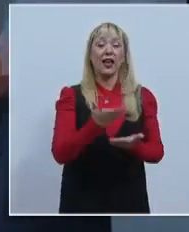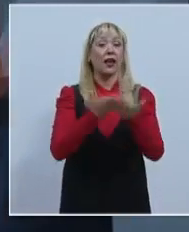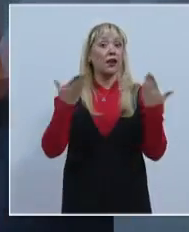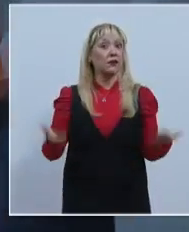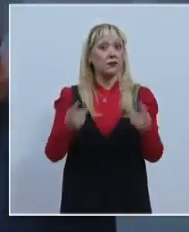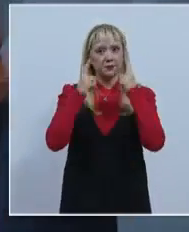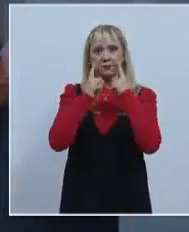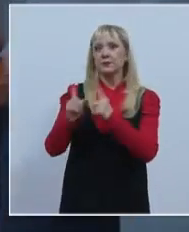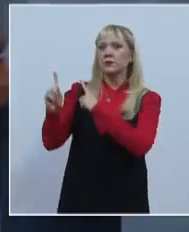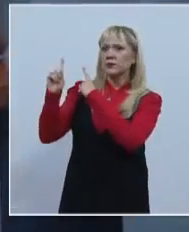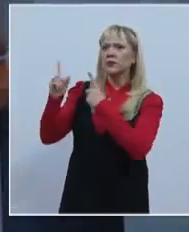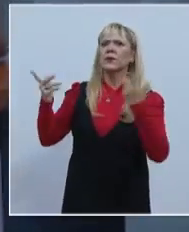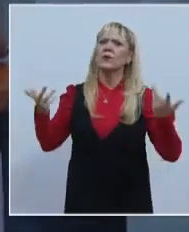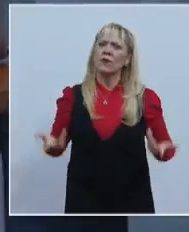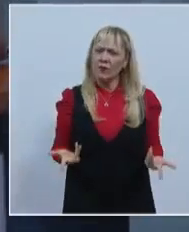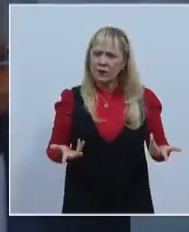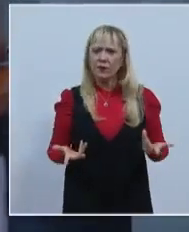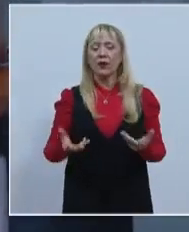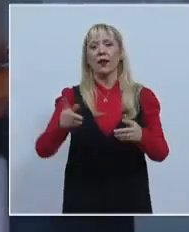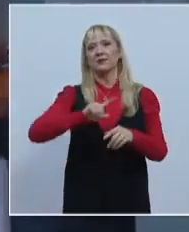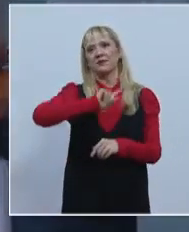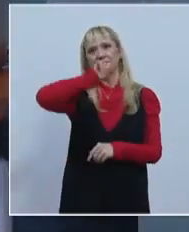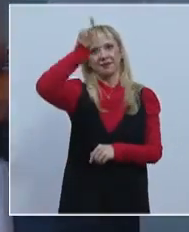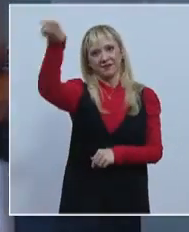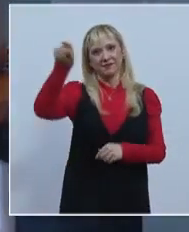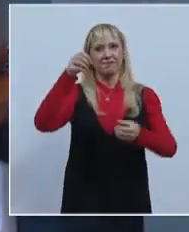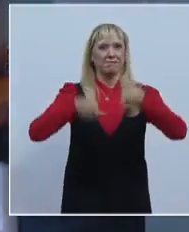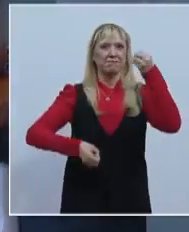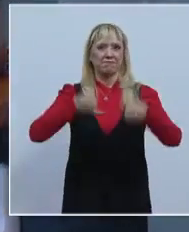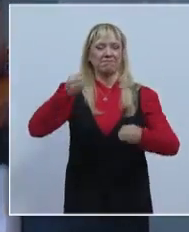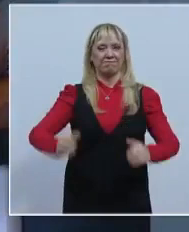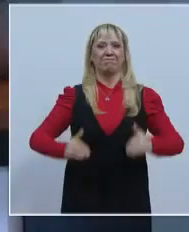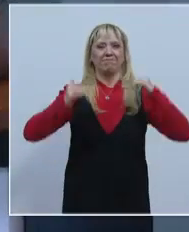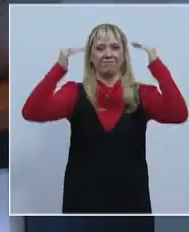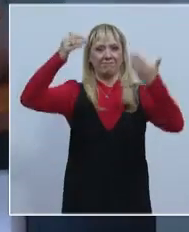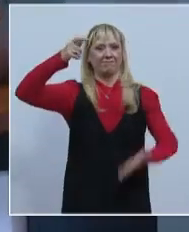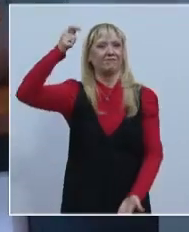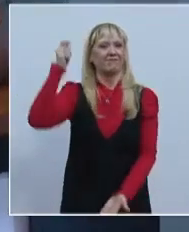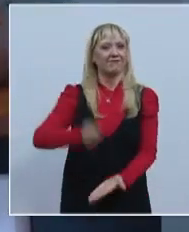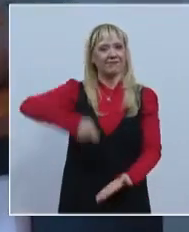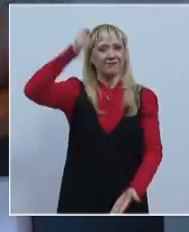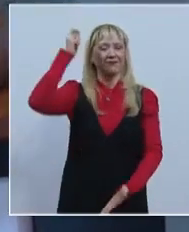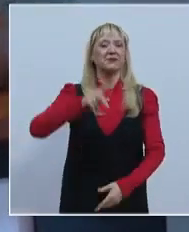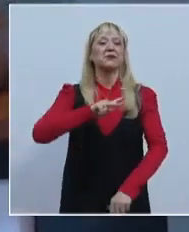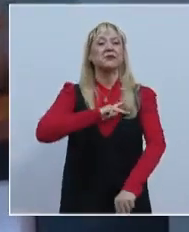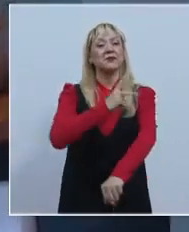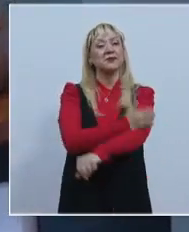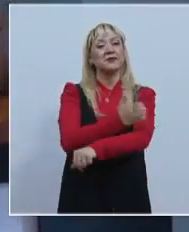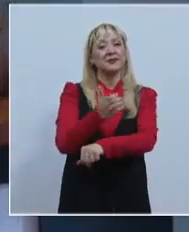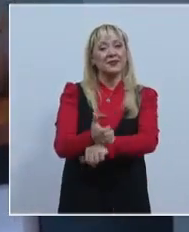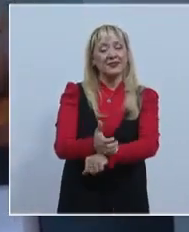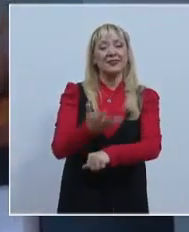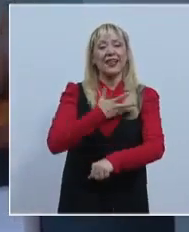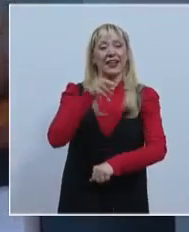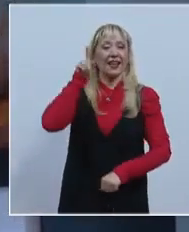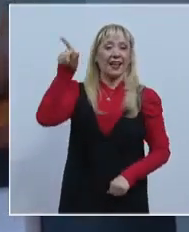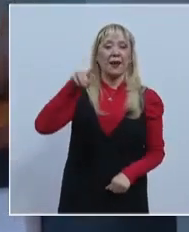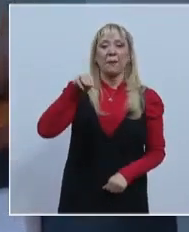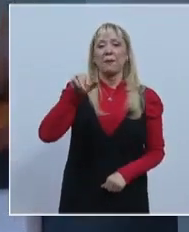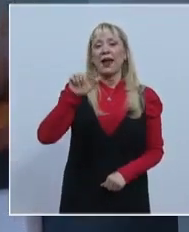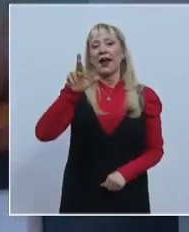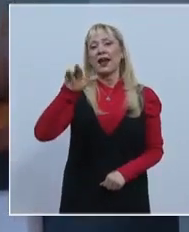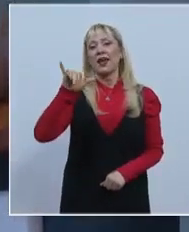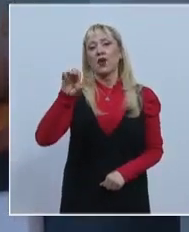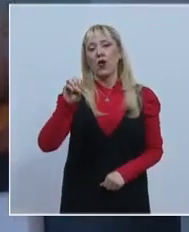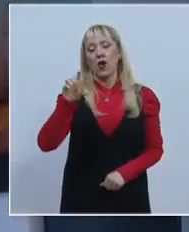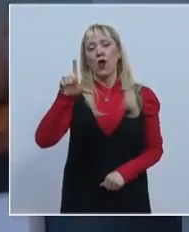la información y directamente nos enlazamos al edificio sede de la Suprema Corte de Justicia de la Nación con mi compañero Mario López